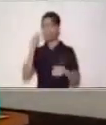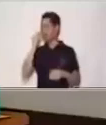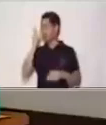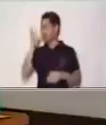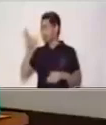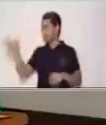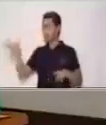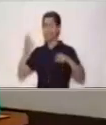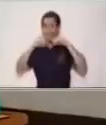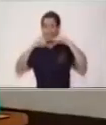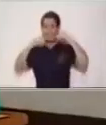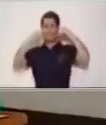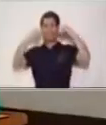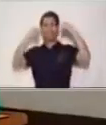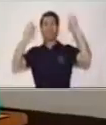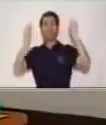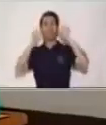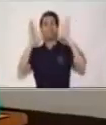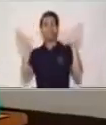Pinocho sonriendo despertó.